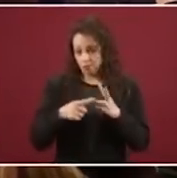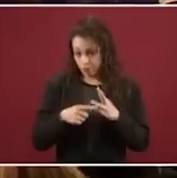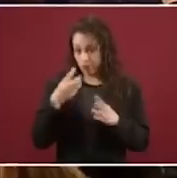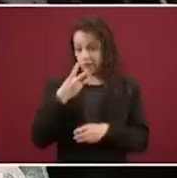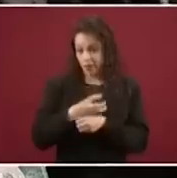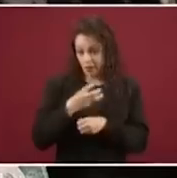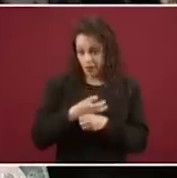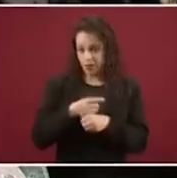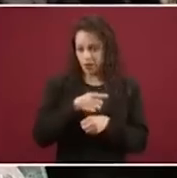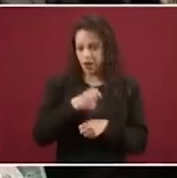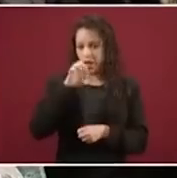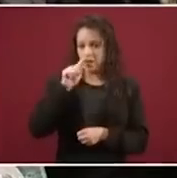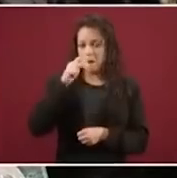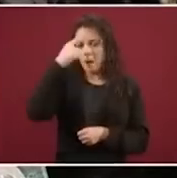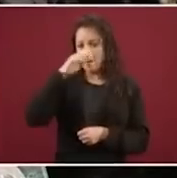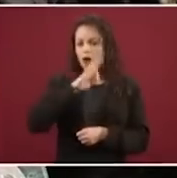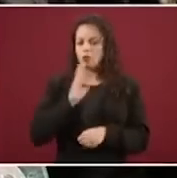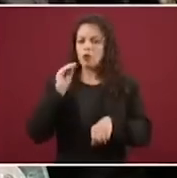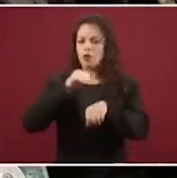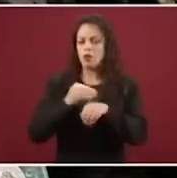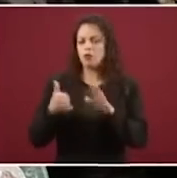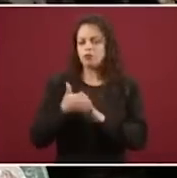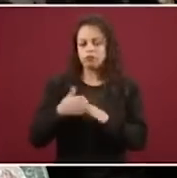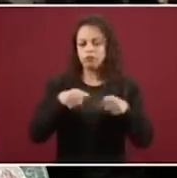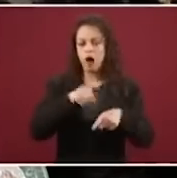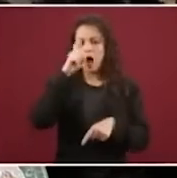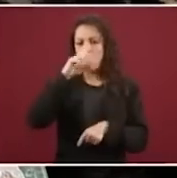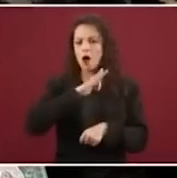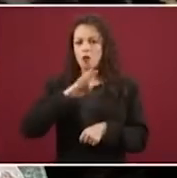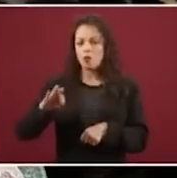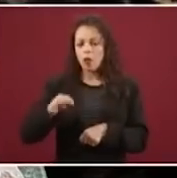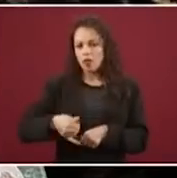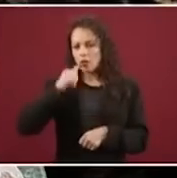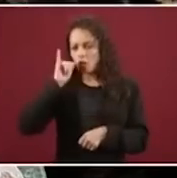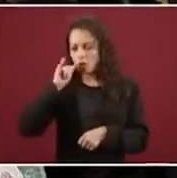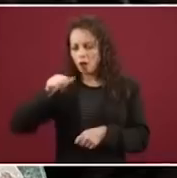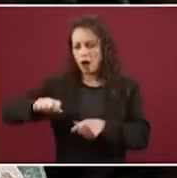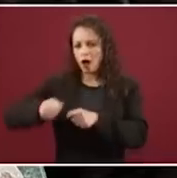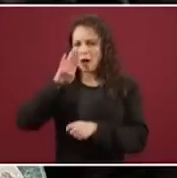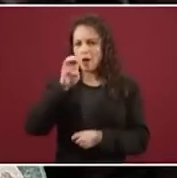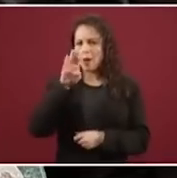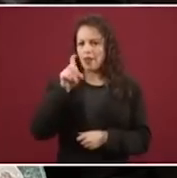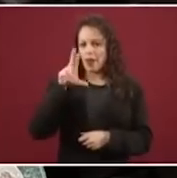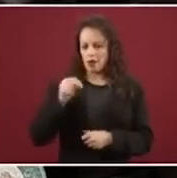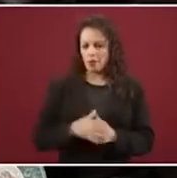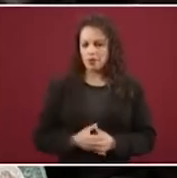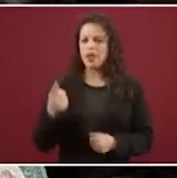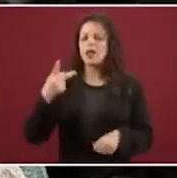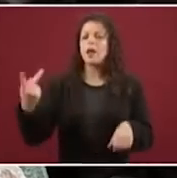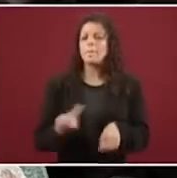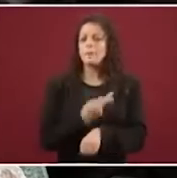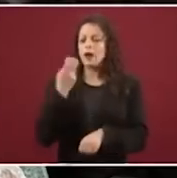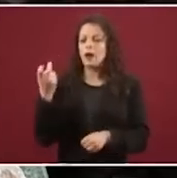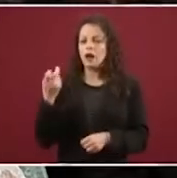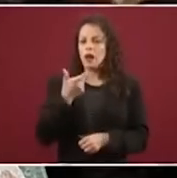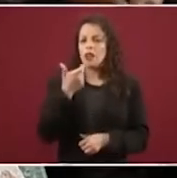agua potable en las escuelas. Me gustaría saber, a la luz de estas estadísticas, qué fue lo que pasó, qué pasó con